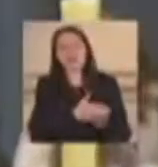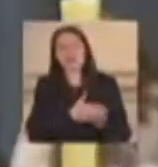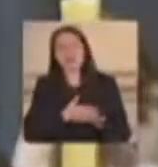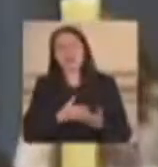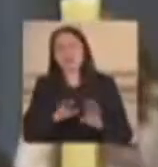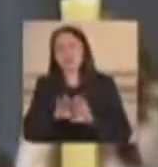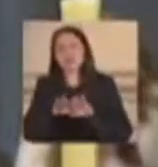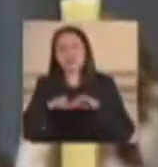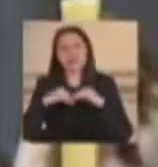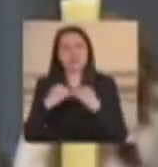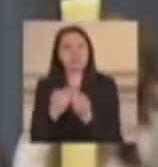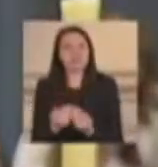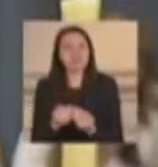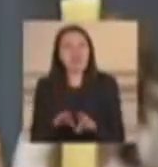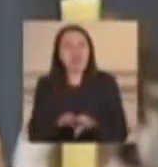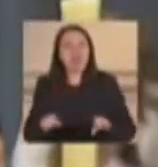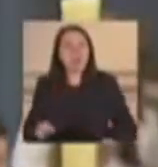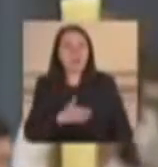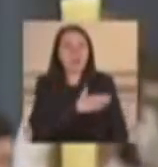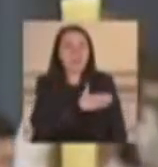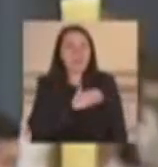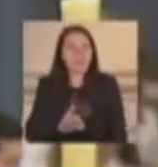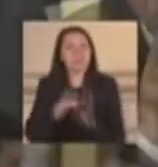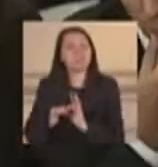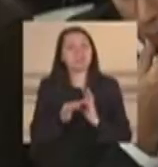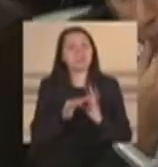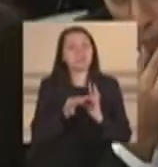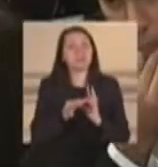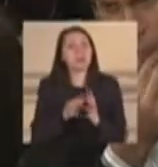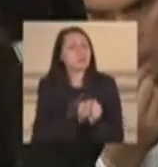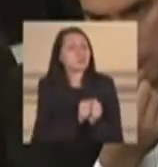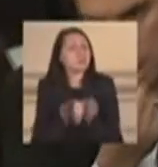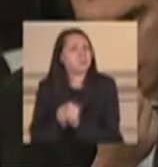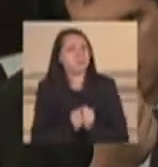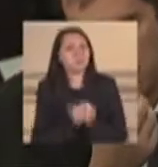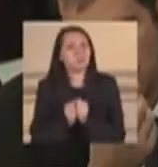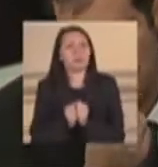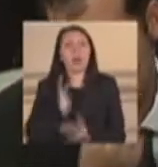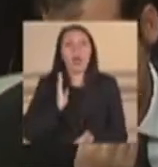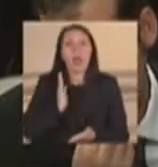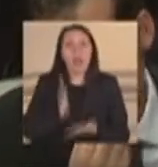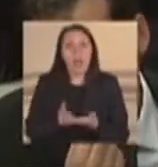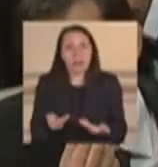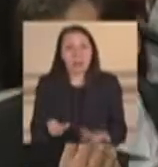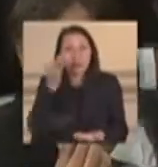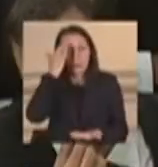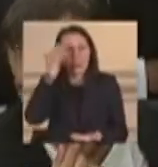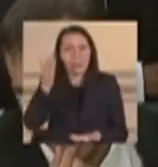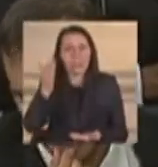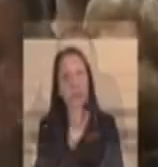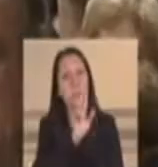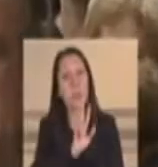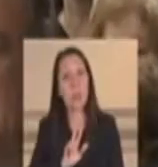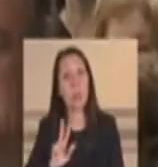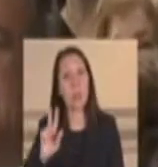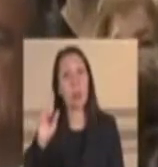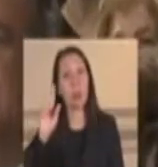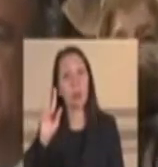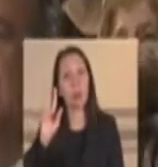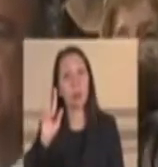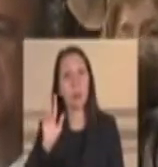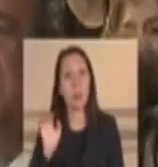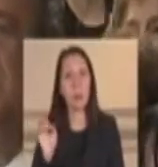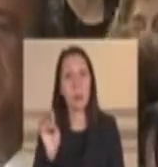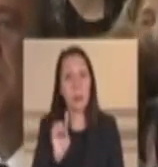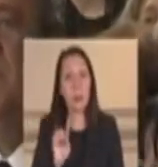vivió una vida plena de acuerdo a su fe y a sus ideales. Una tristeza que también compartieron sus nietos, que retrataron al